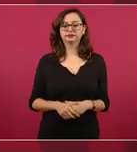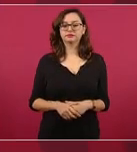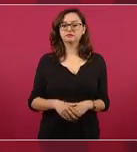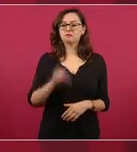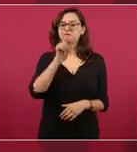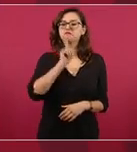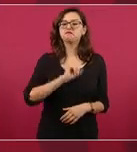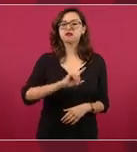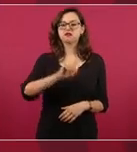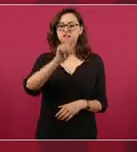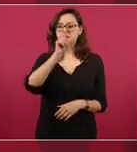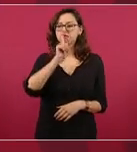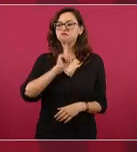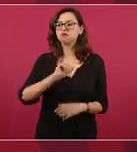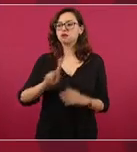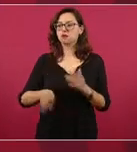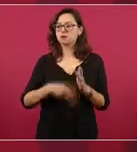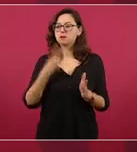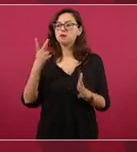Difamatoria,